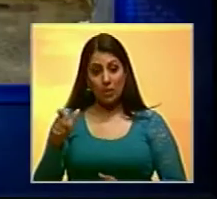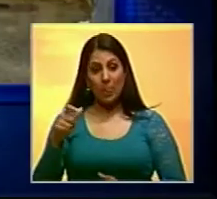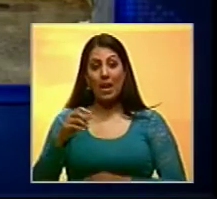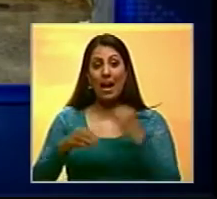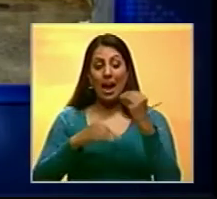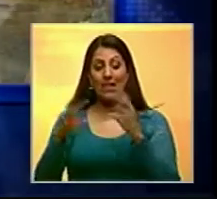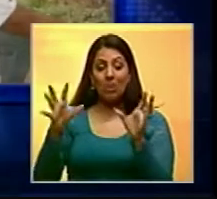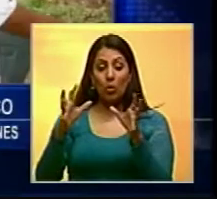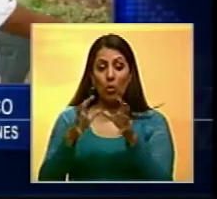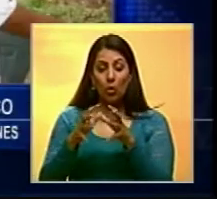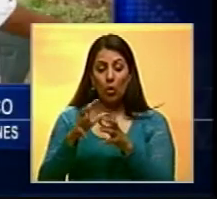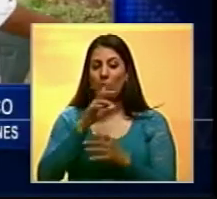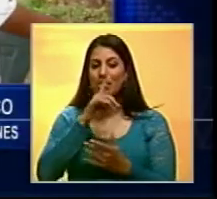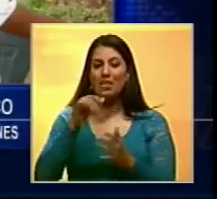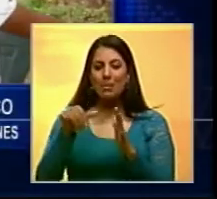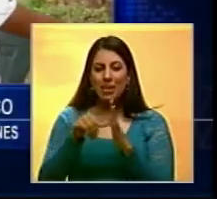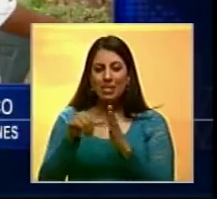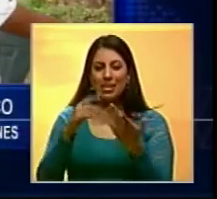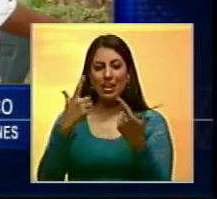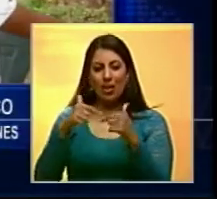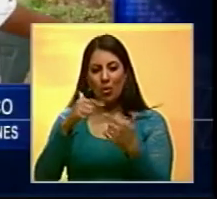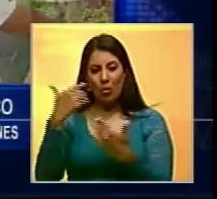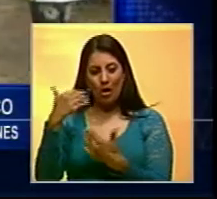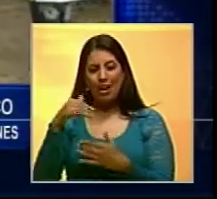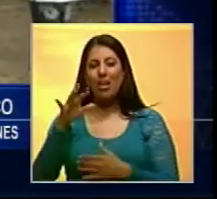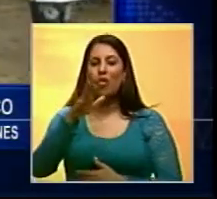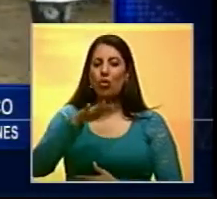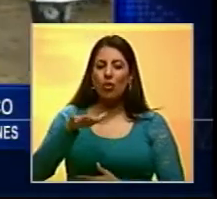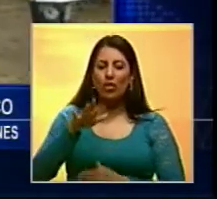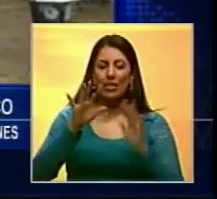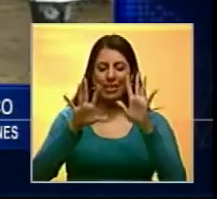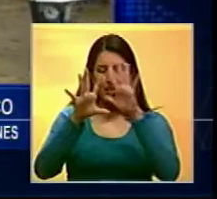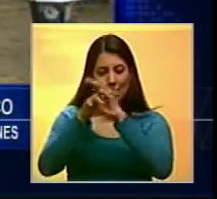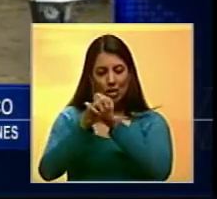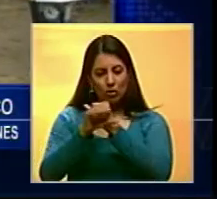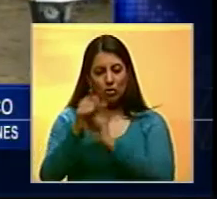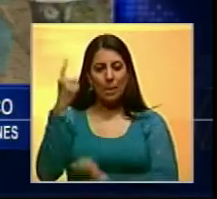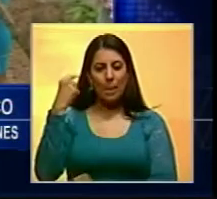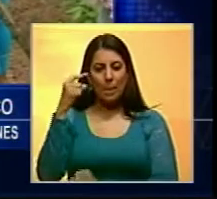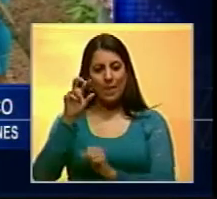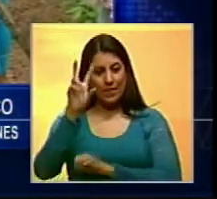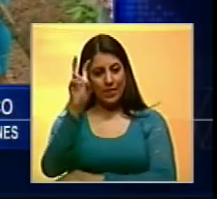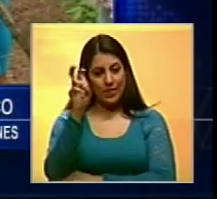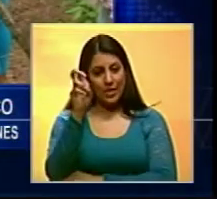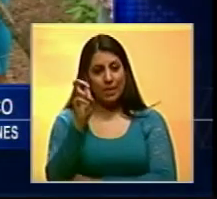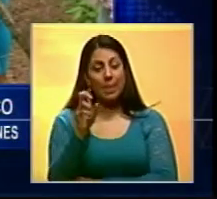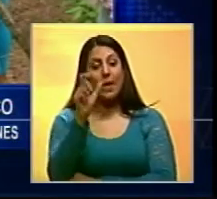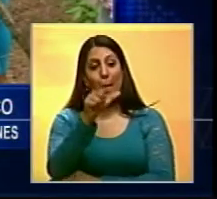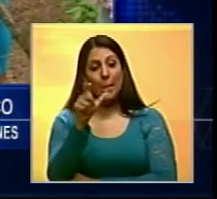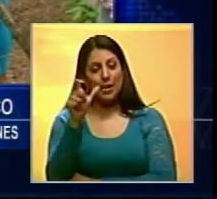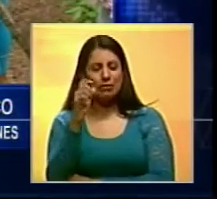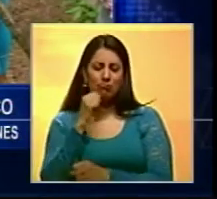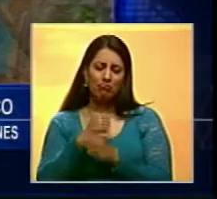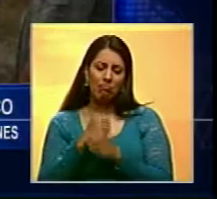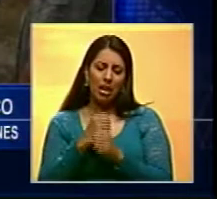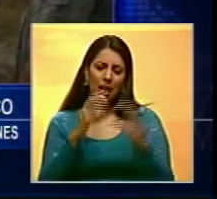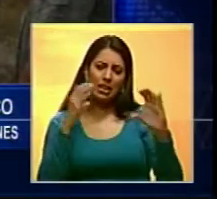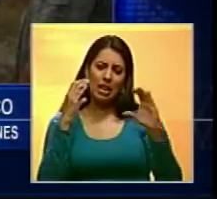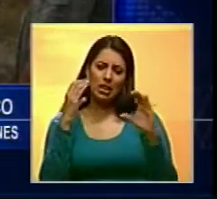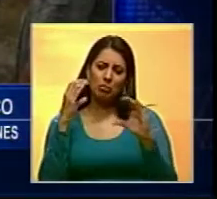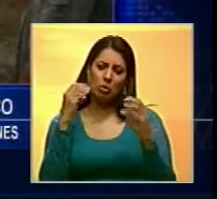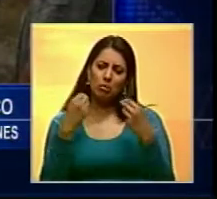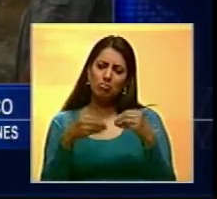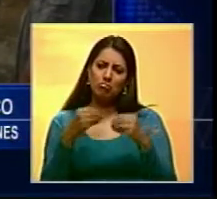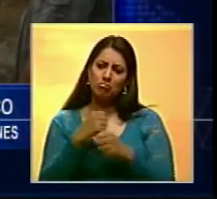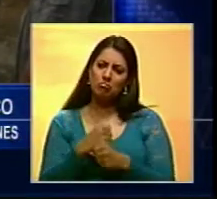ocurrió en el sector El Porvenir del municipio de Rivero cerca de las 10 de la noche del pasado viernes, cuando las víctimas esperaban en el transporte